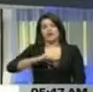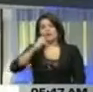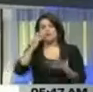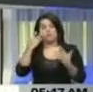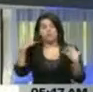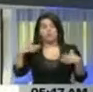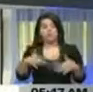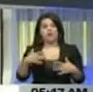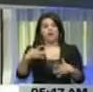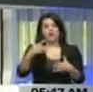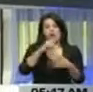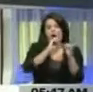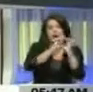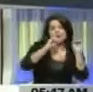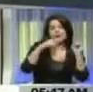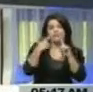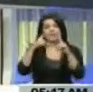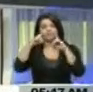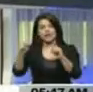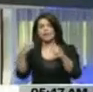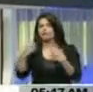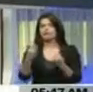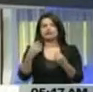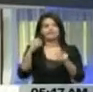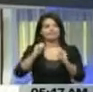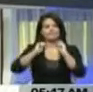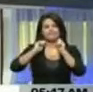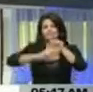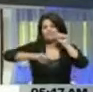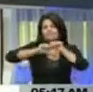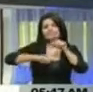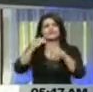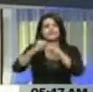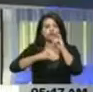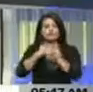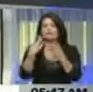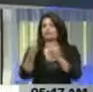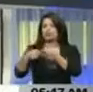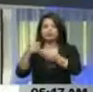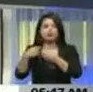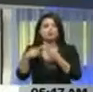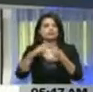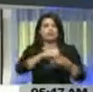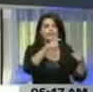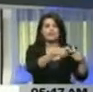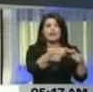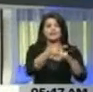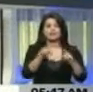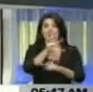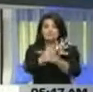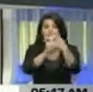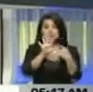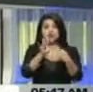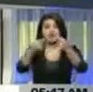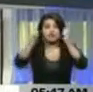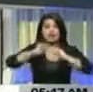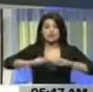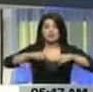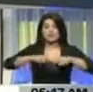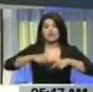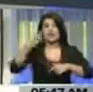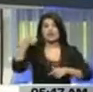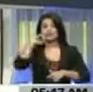como en el profesional, múltiples títulos internacionales, diferentes asociaciones, de comité, y obviamente 5 medallas olímpicas, habíamos ganado todas en la